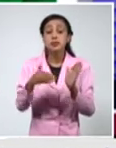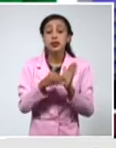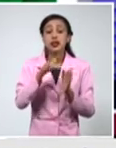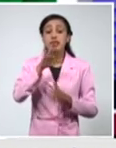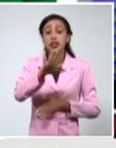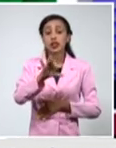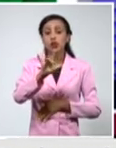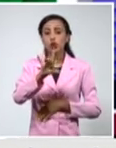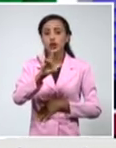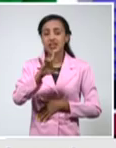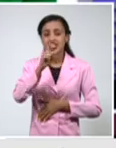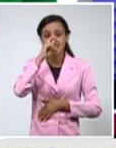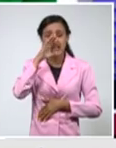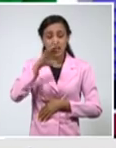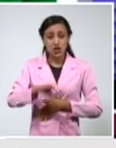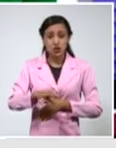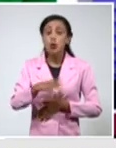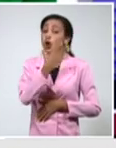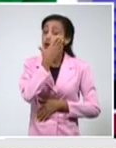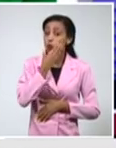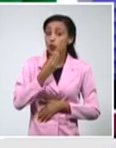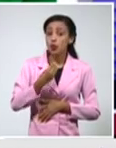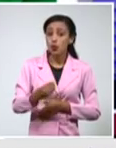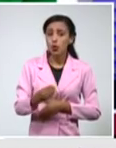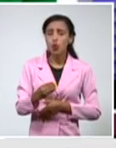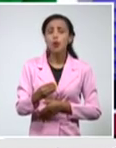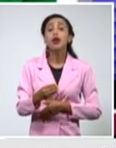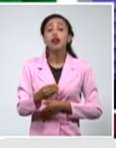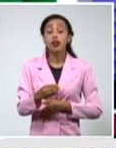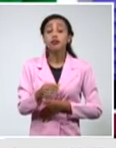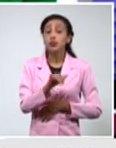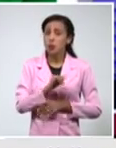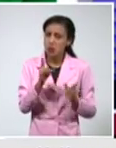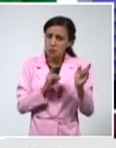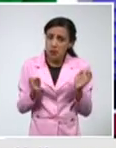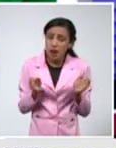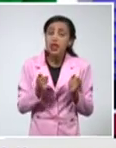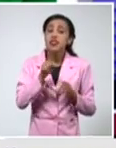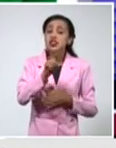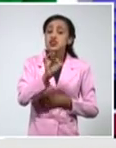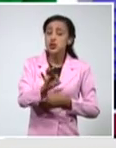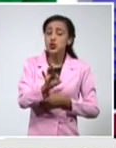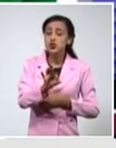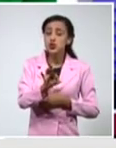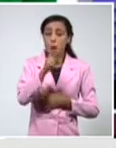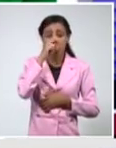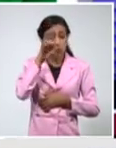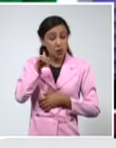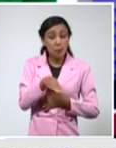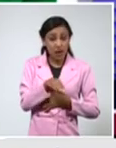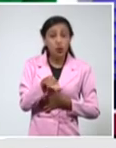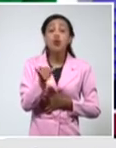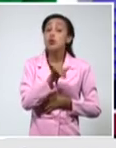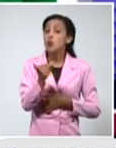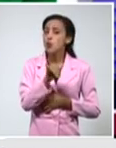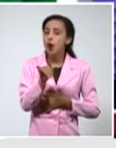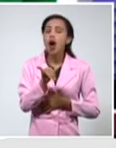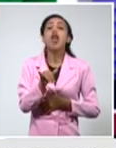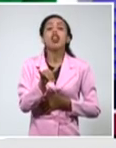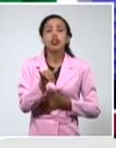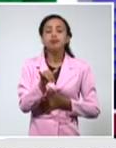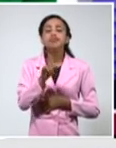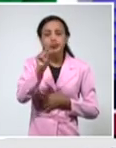6.515 niños, jóvenes, adolescentes de 18 años y menos han sido diagnosticados